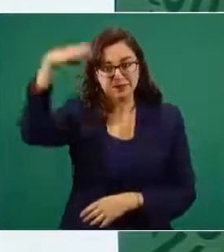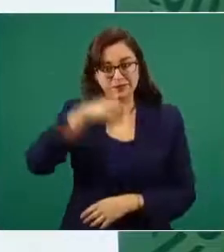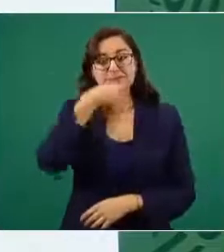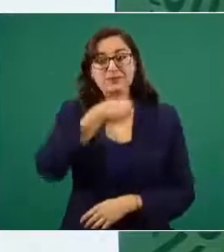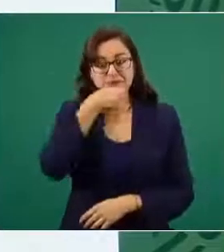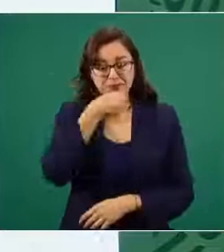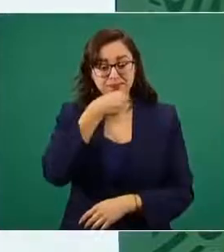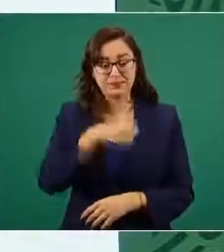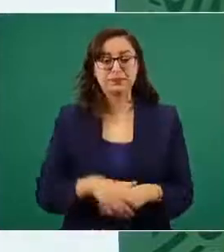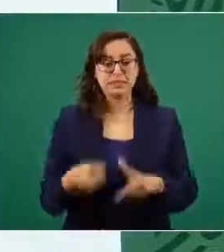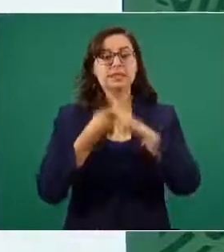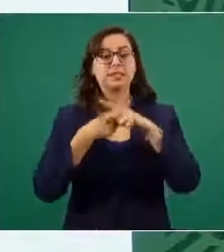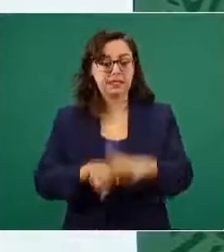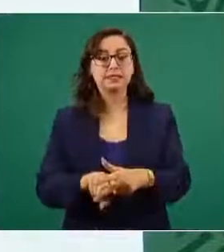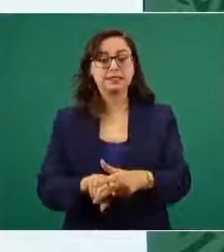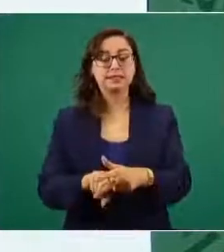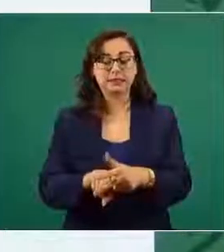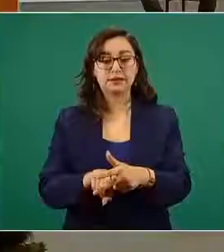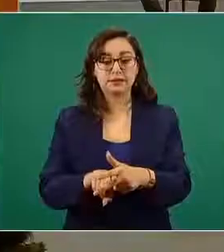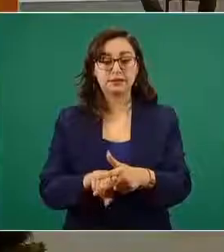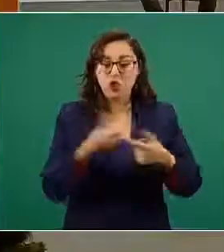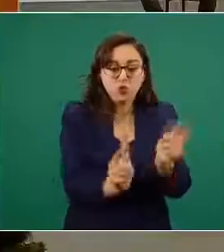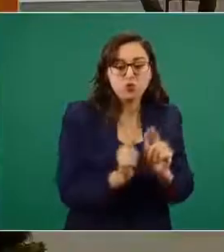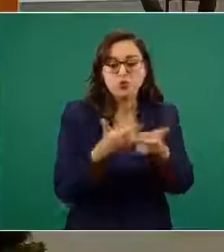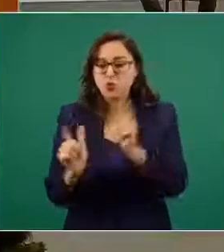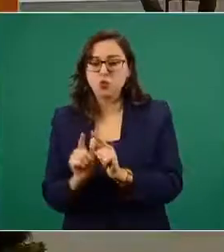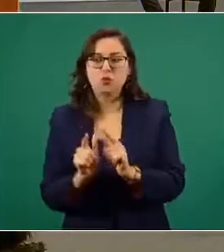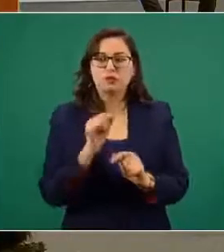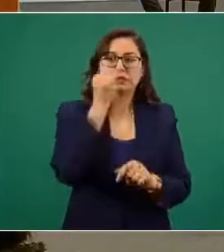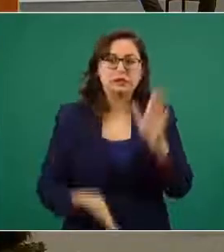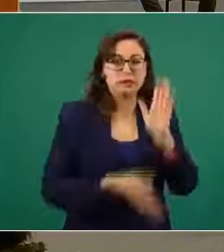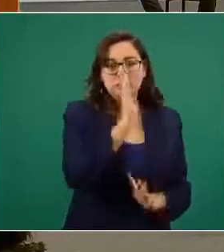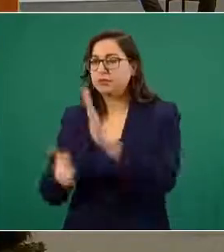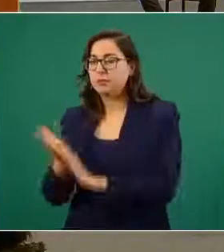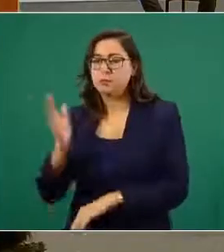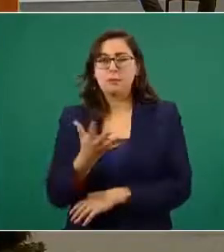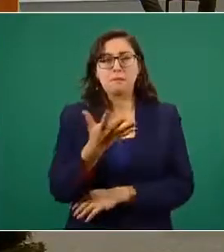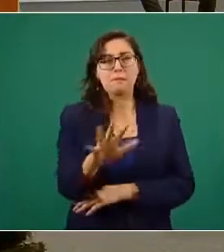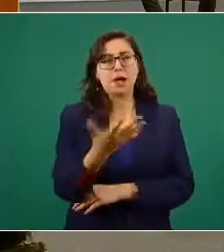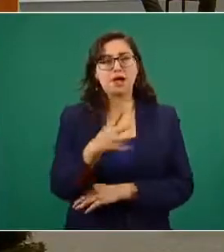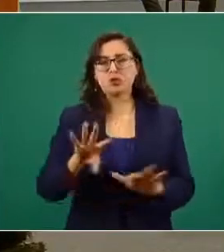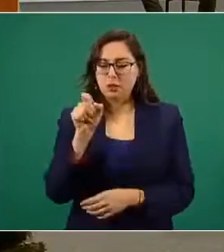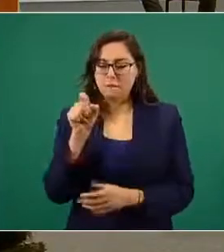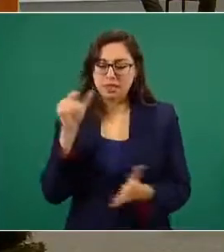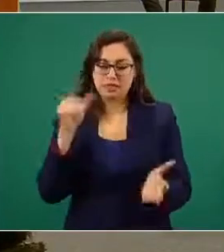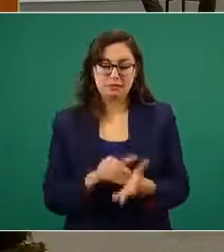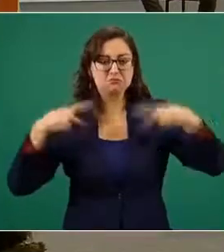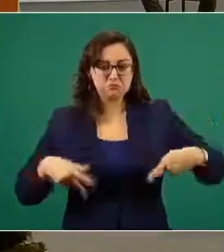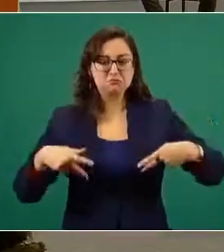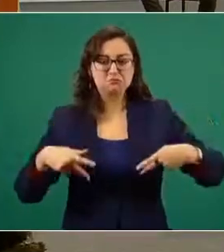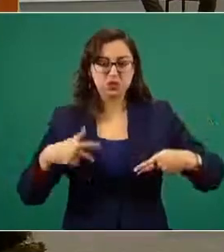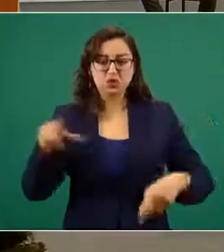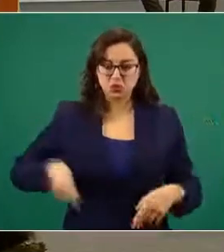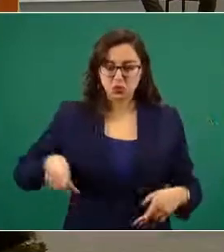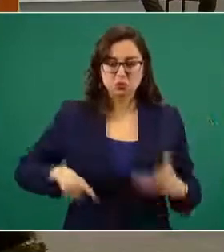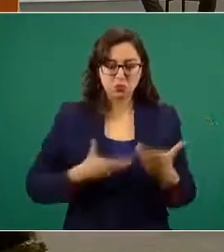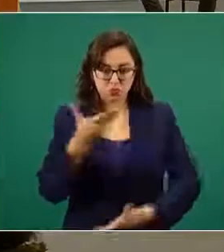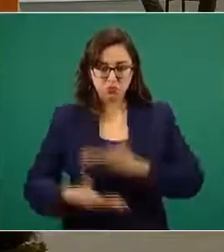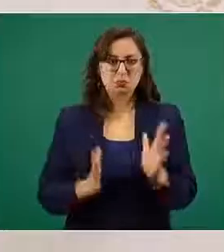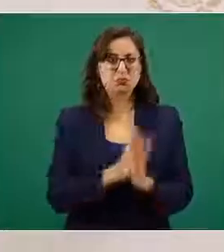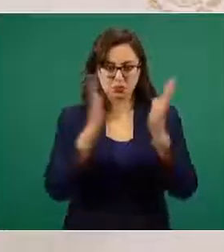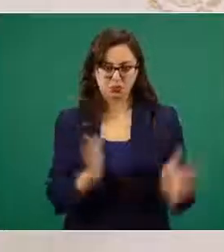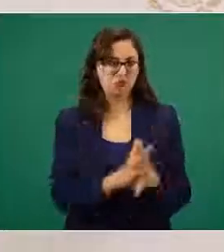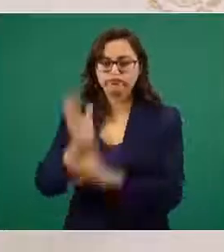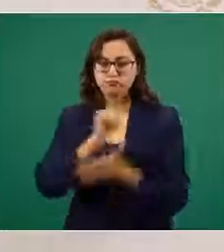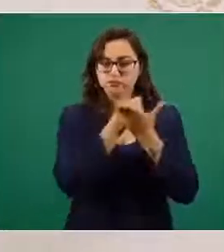Ya estamos, les decía yo, integrando las brigadas. Van a participar alrededor de 120,000 personas, servidores públicos y también